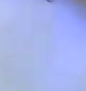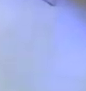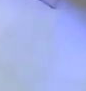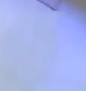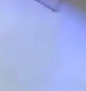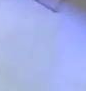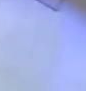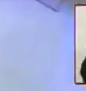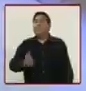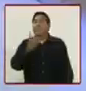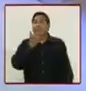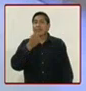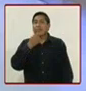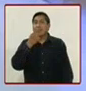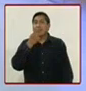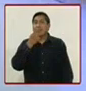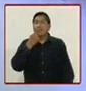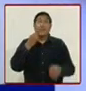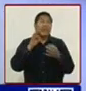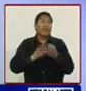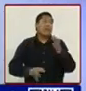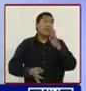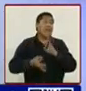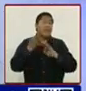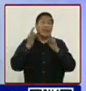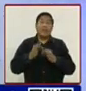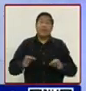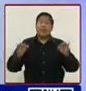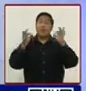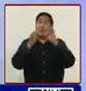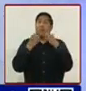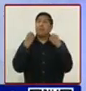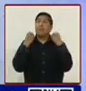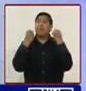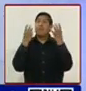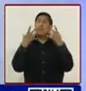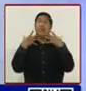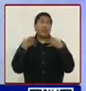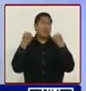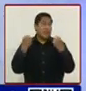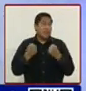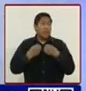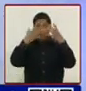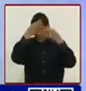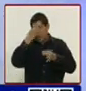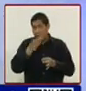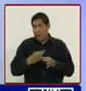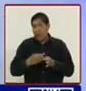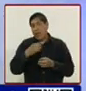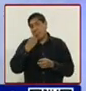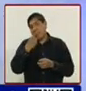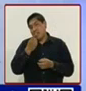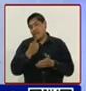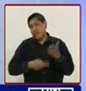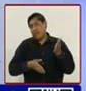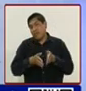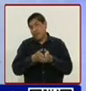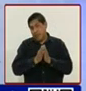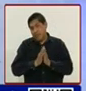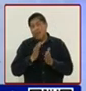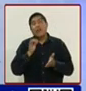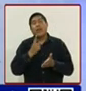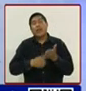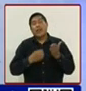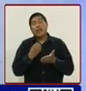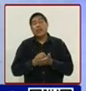A ver, ¿qué pediste? Una de las fechas más importantes. La verdad, mucha salud, mucha fe. Y ya te dije lo que había pedido, ¿no? Lo que me he